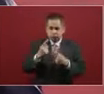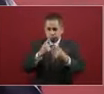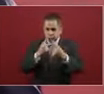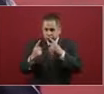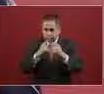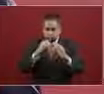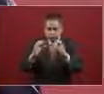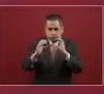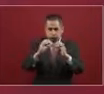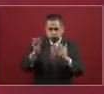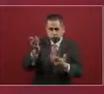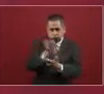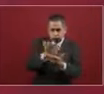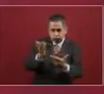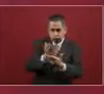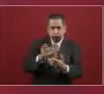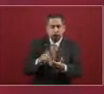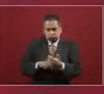entre ellos,